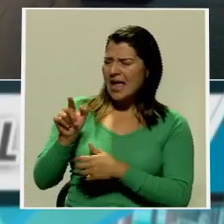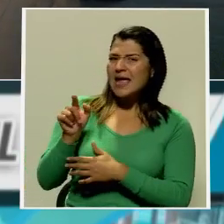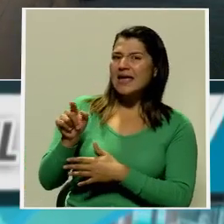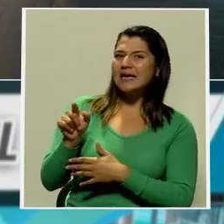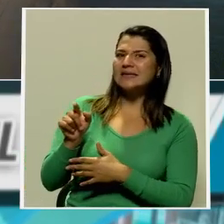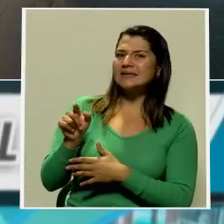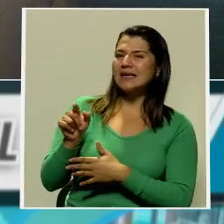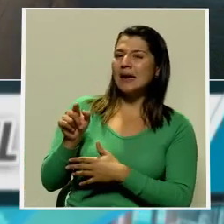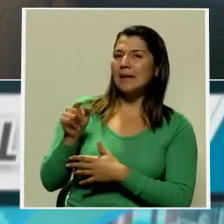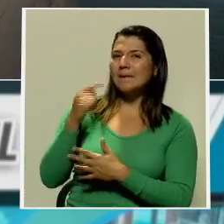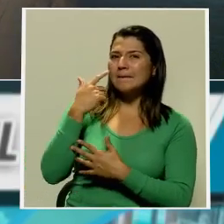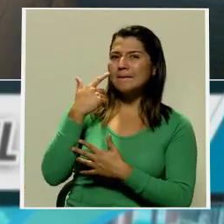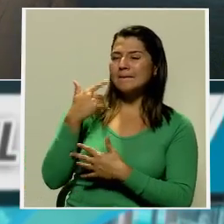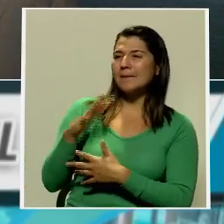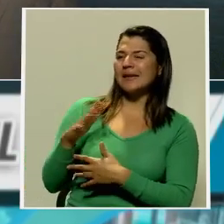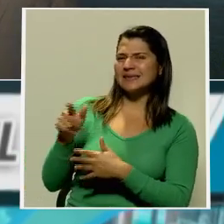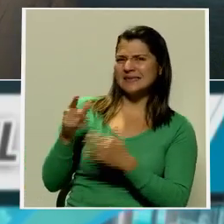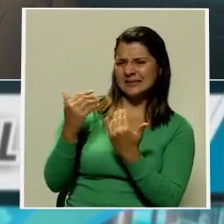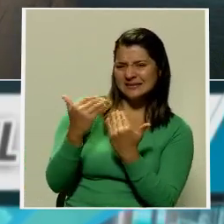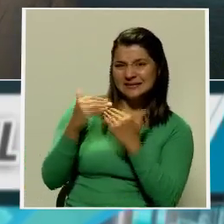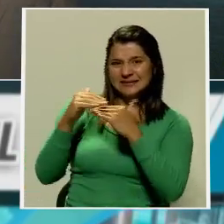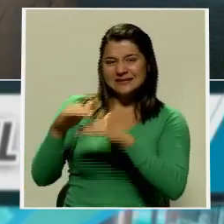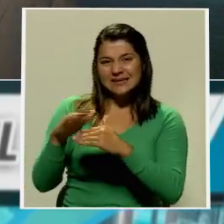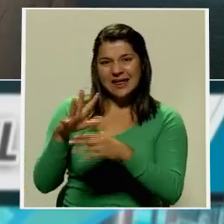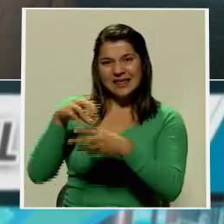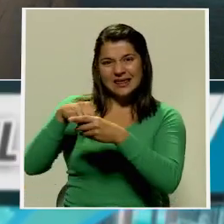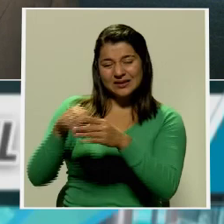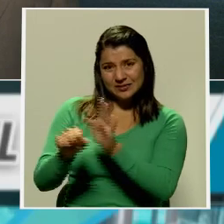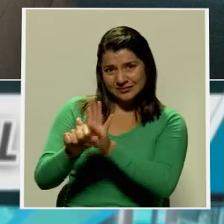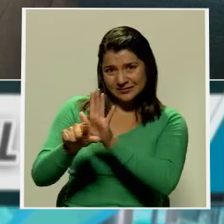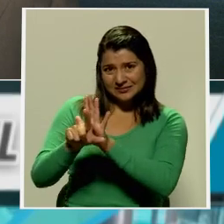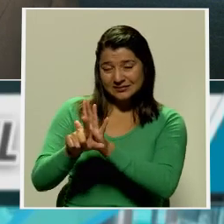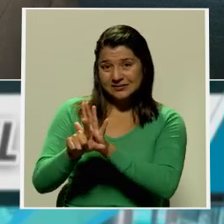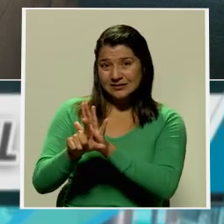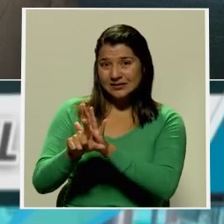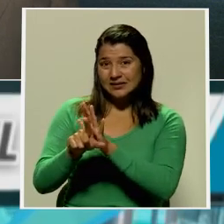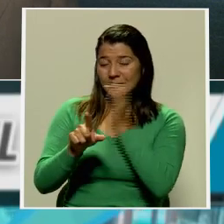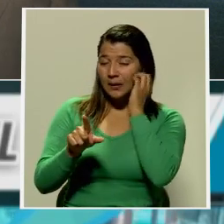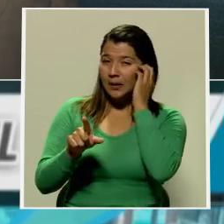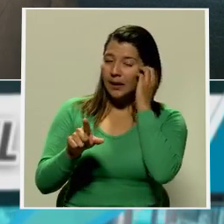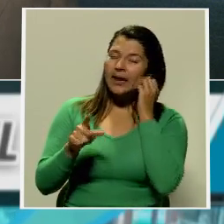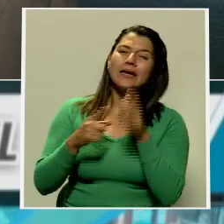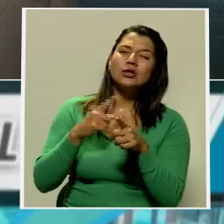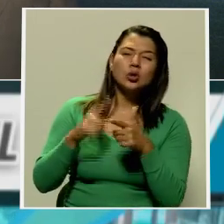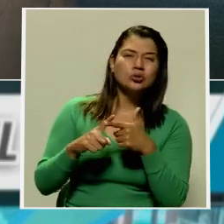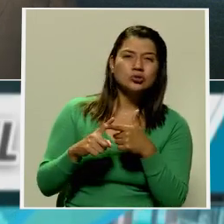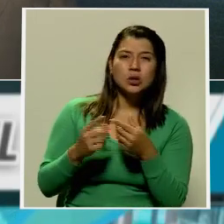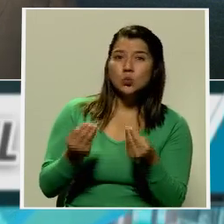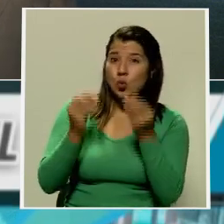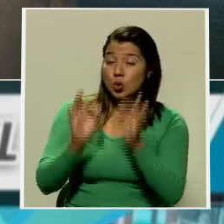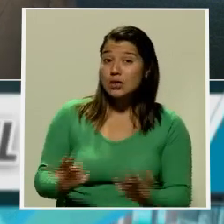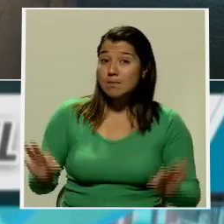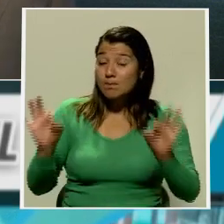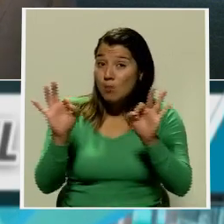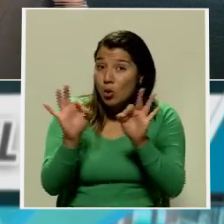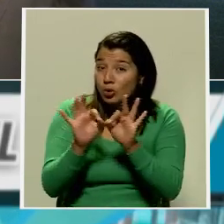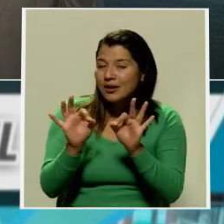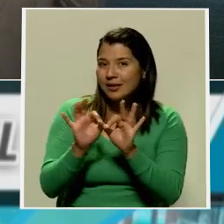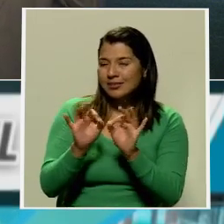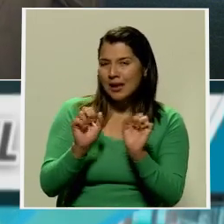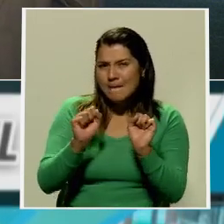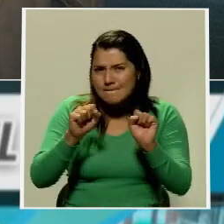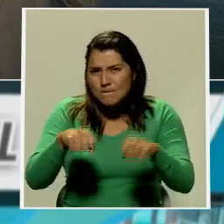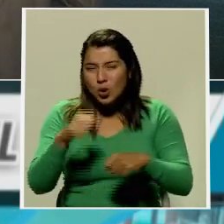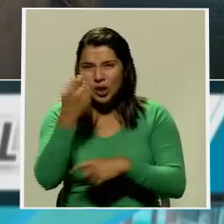de hostilidad dentro de la Asamblea Legislativa. Entonces es importante interpretar un